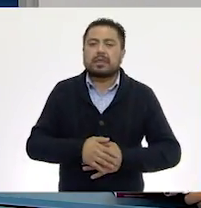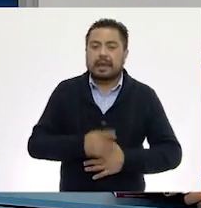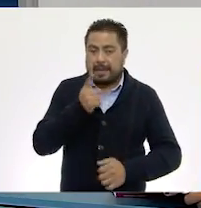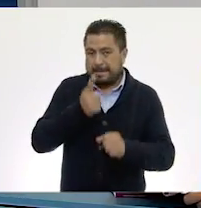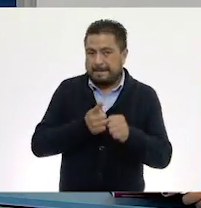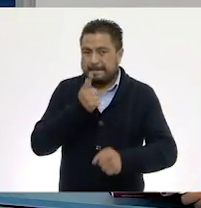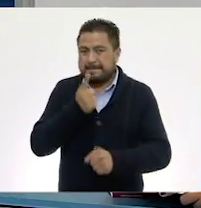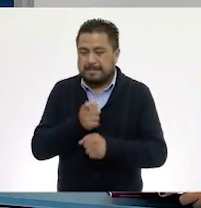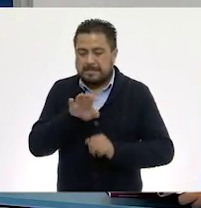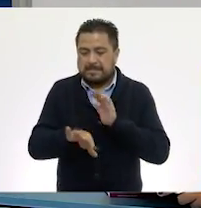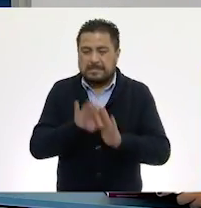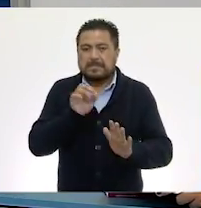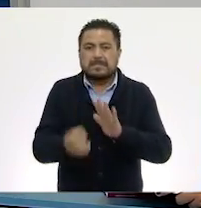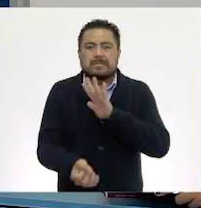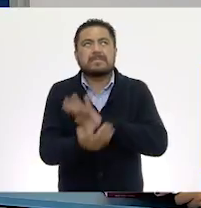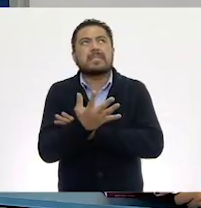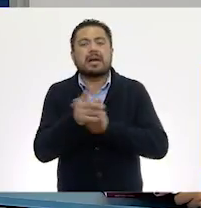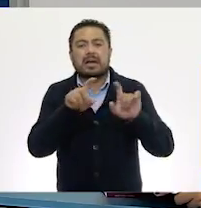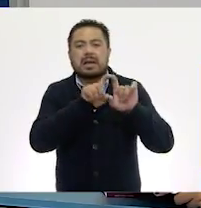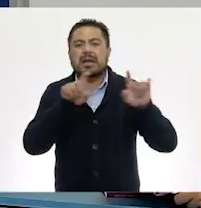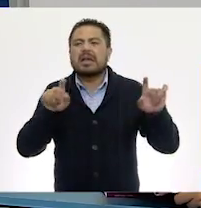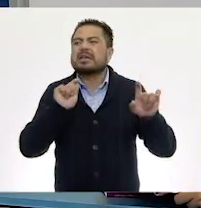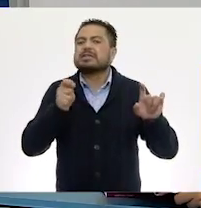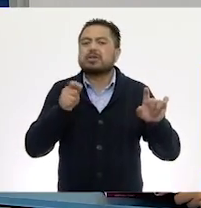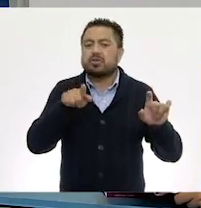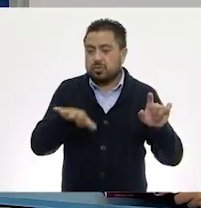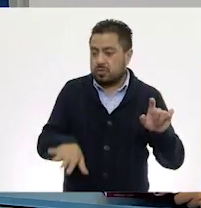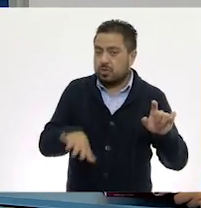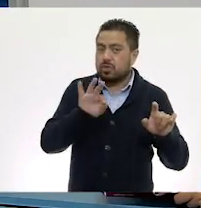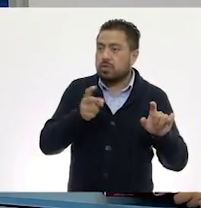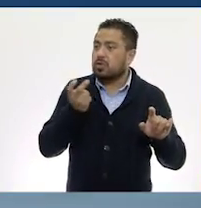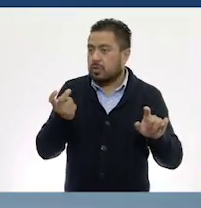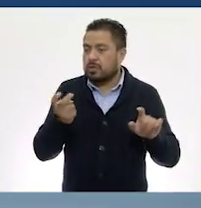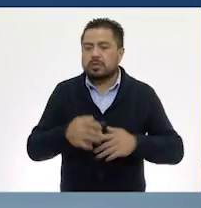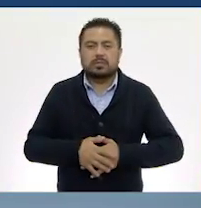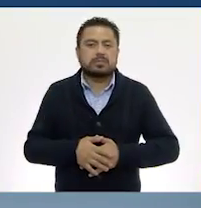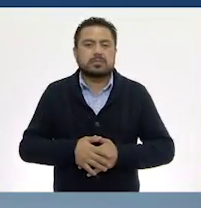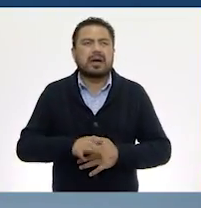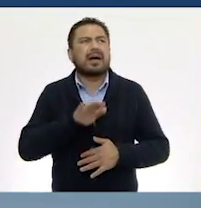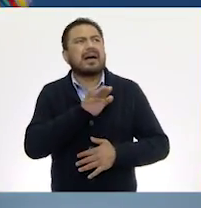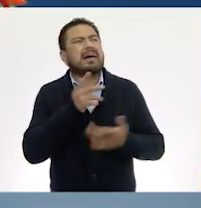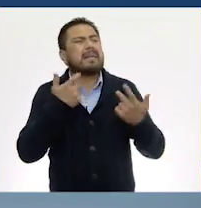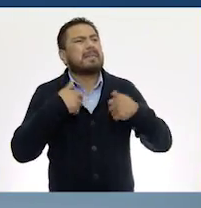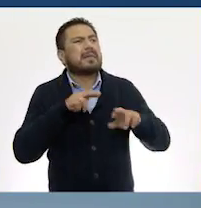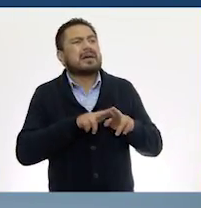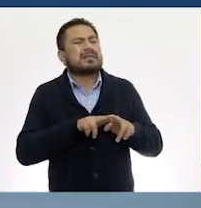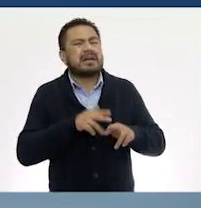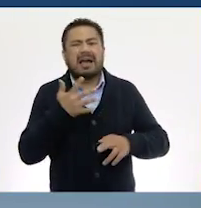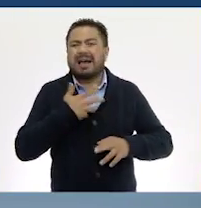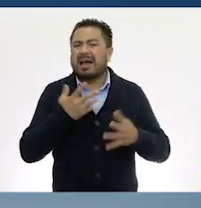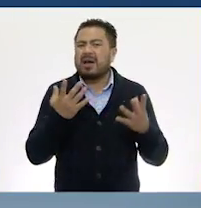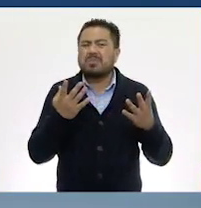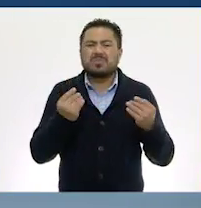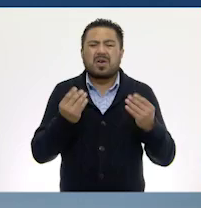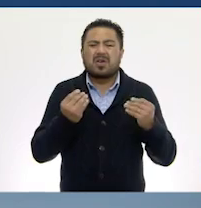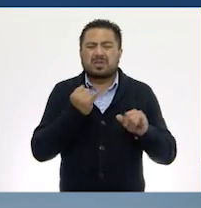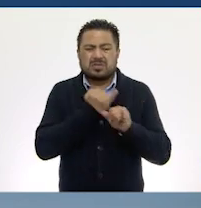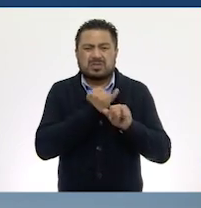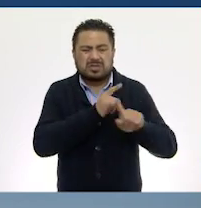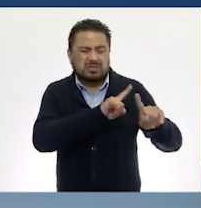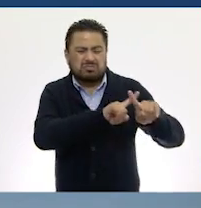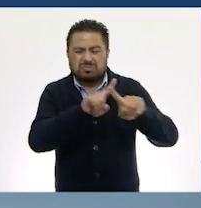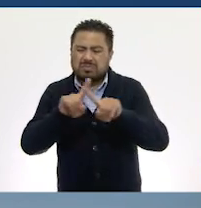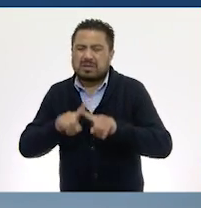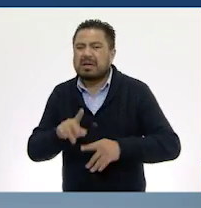primera que apareció en la búsqueda fue la que escogiste, Ton. Ay, maestro, es que había tantas páginas